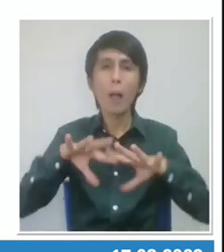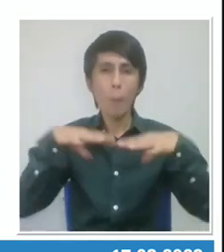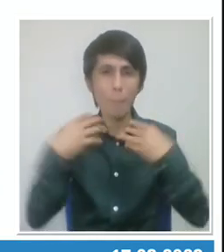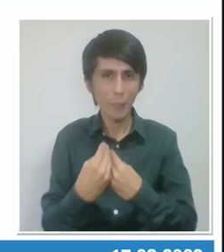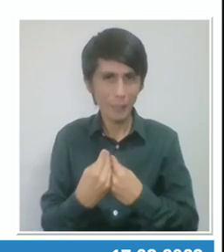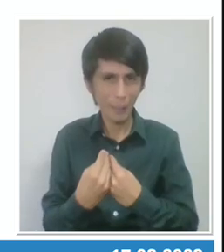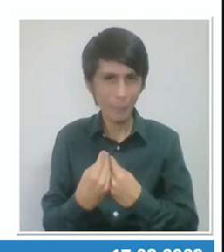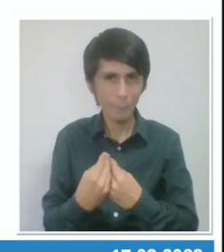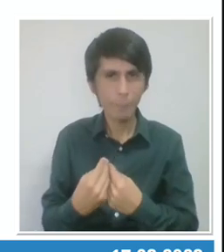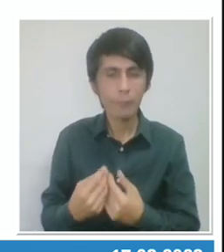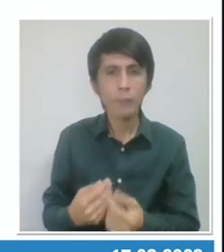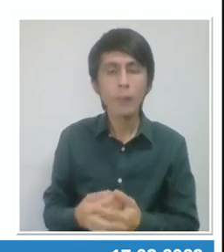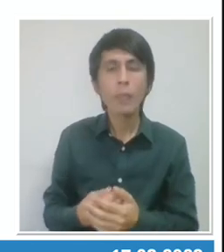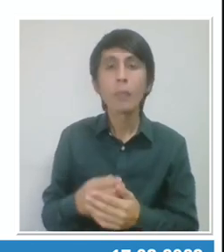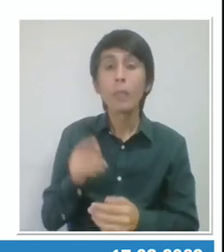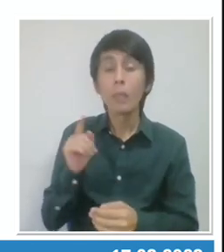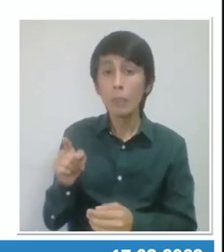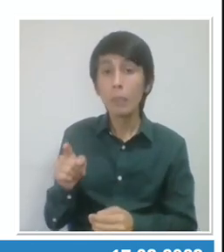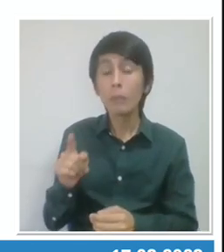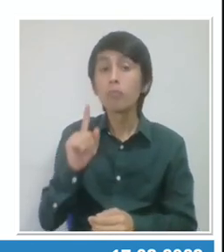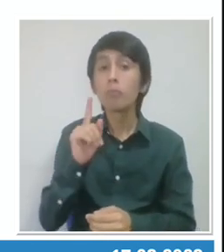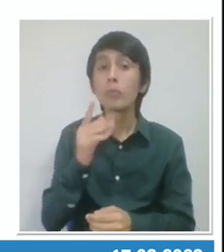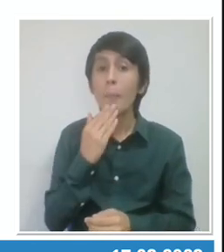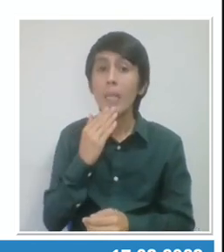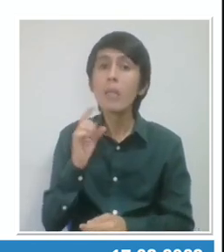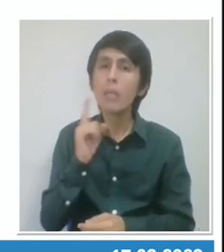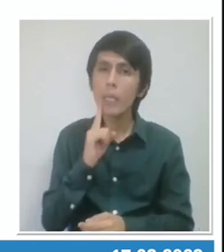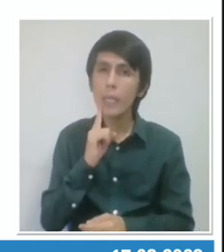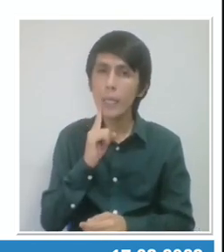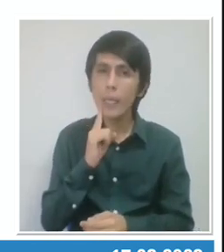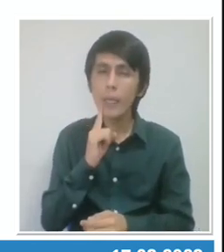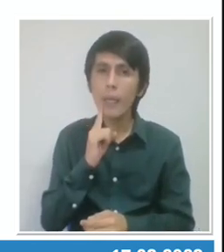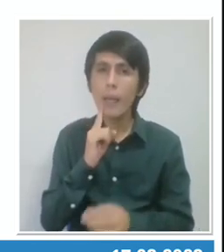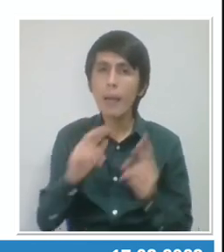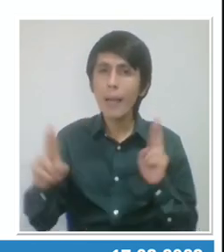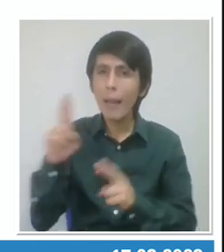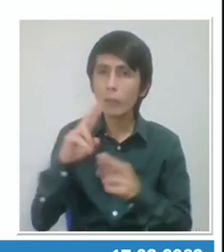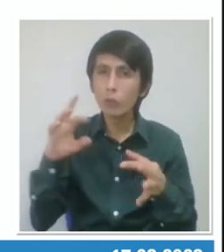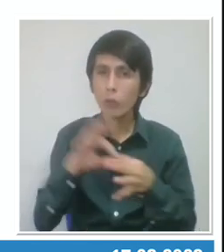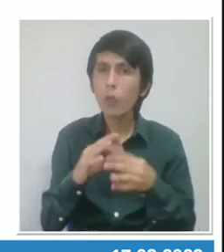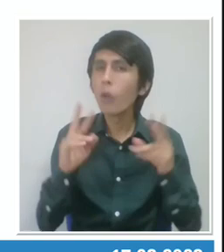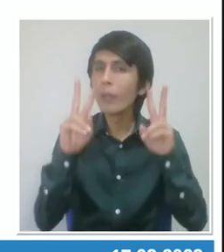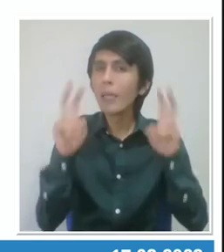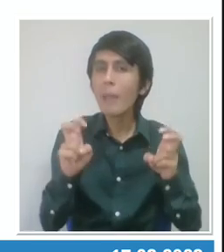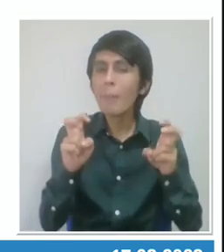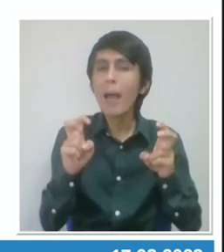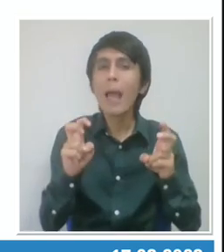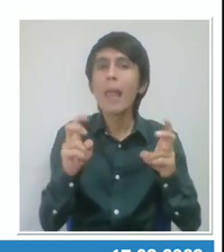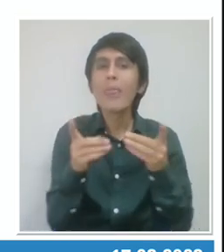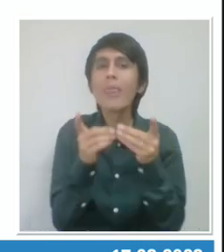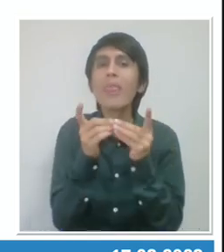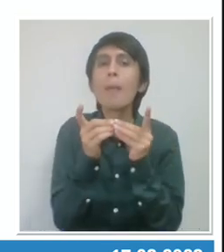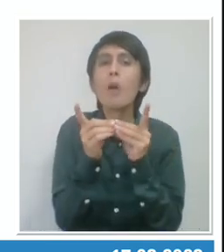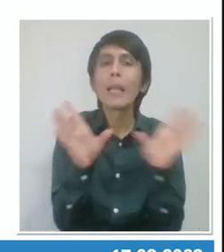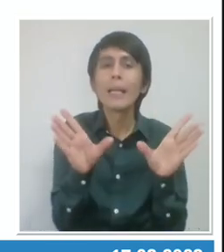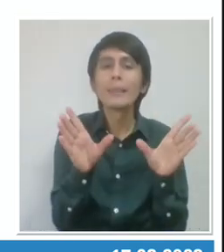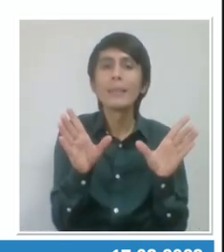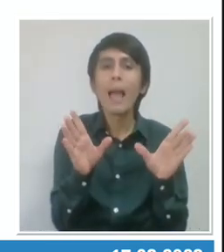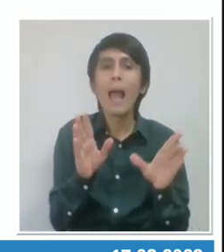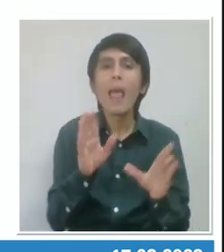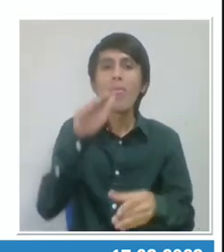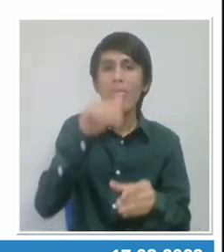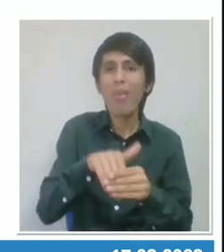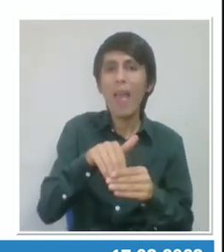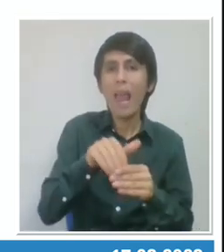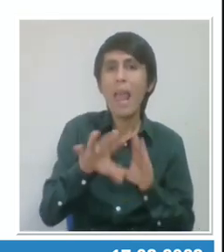también asiento en la justificación incluso de la democracia deliberativa y de la representativa, que se justifica,